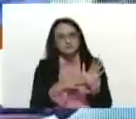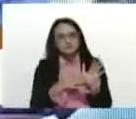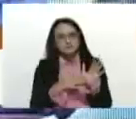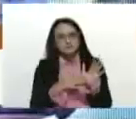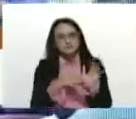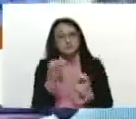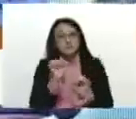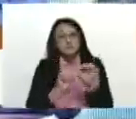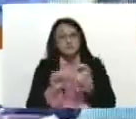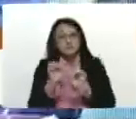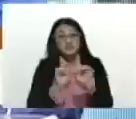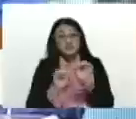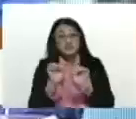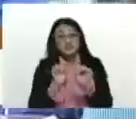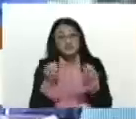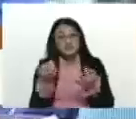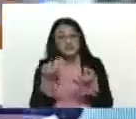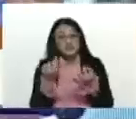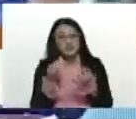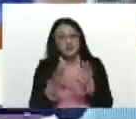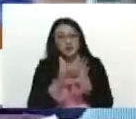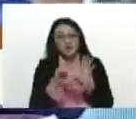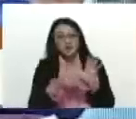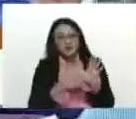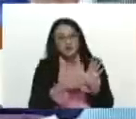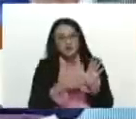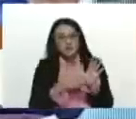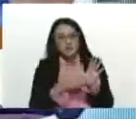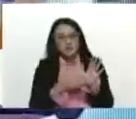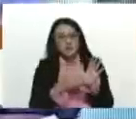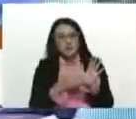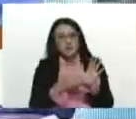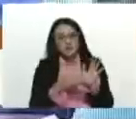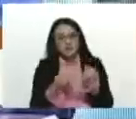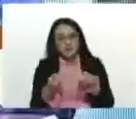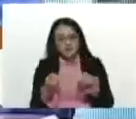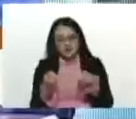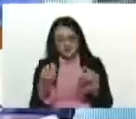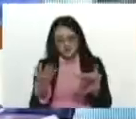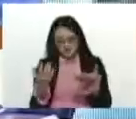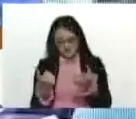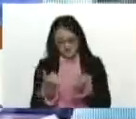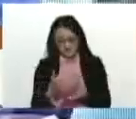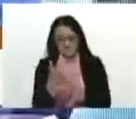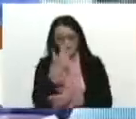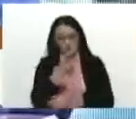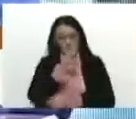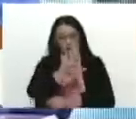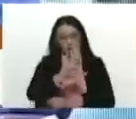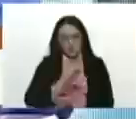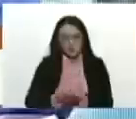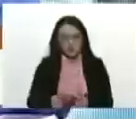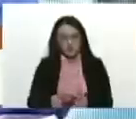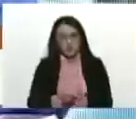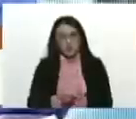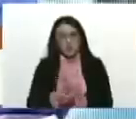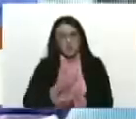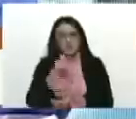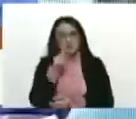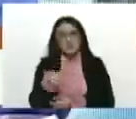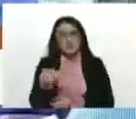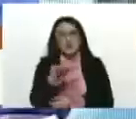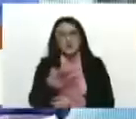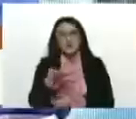defender la la Constitución que le da el carácter protagónico a nuestro